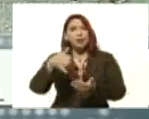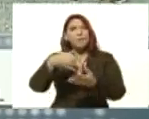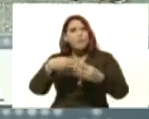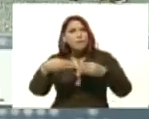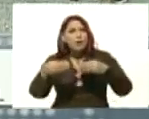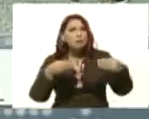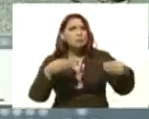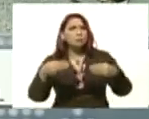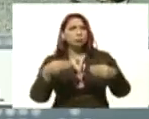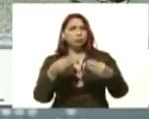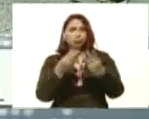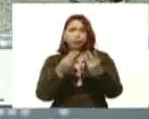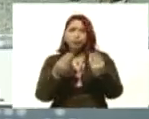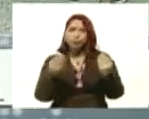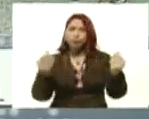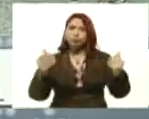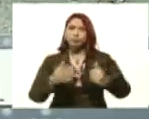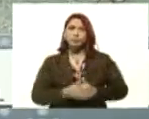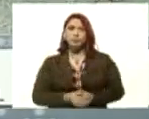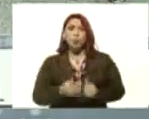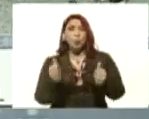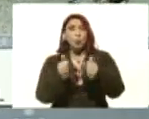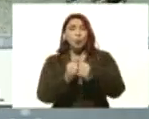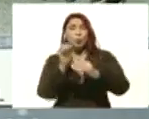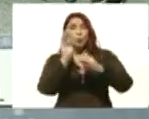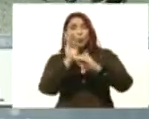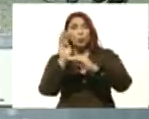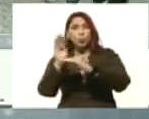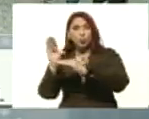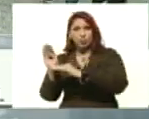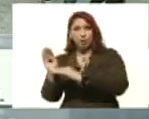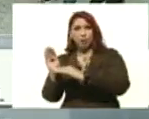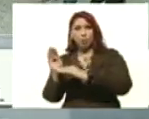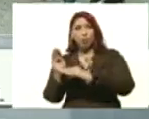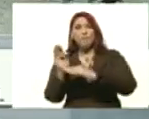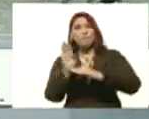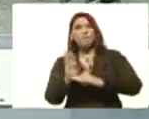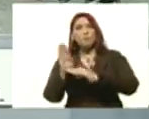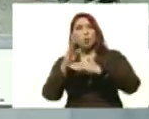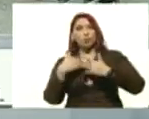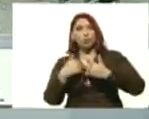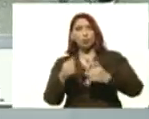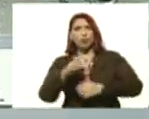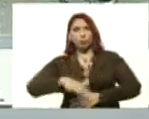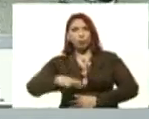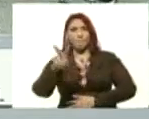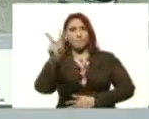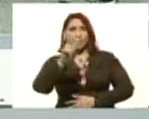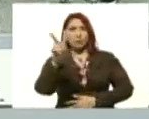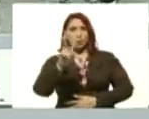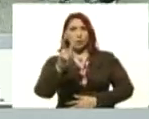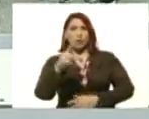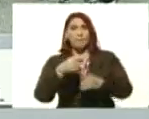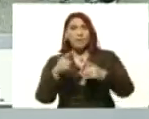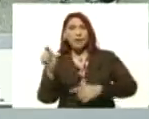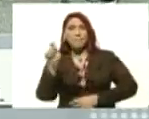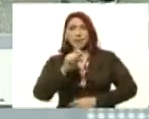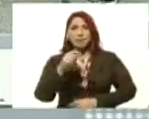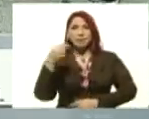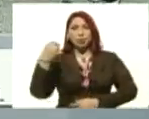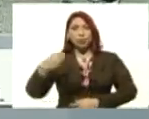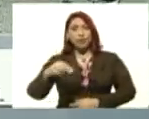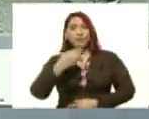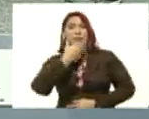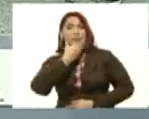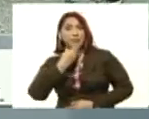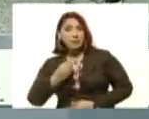flexibilización con cuidados y bioseguridad de todo el país para los meses de noviembre y